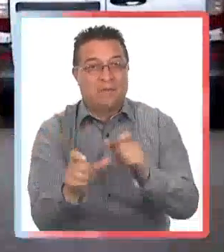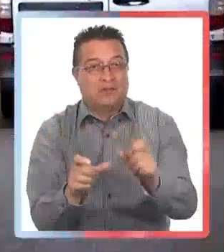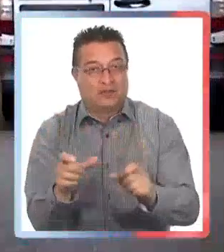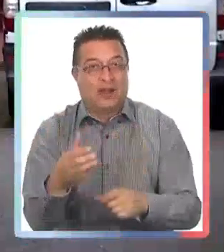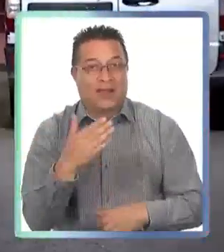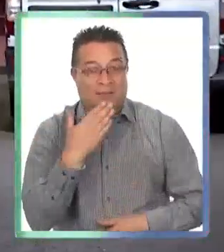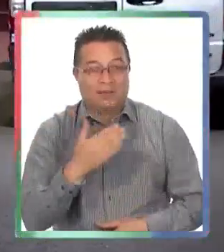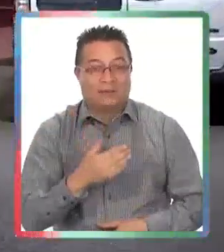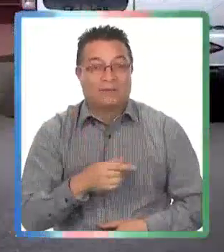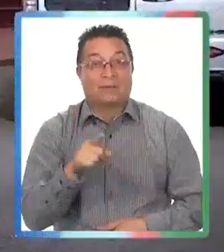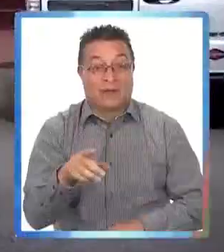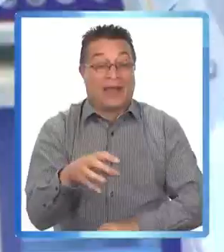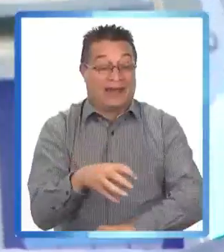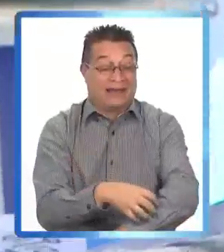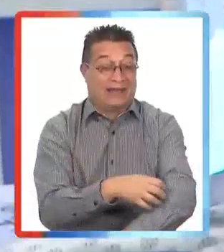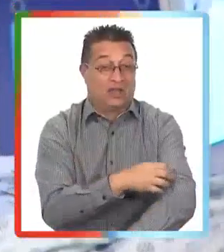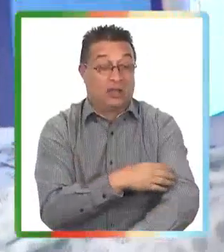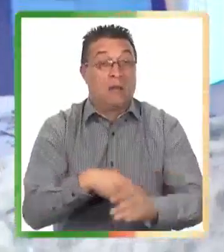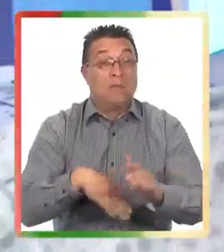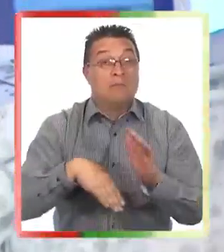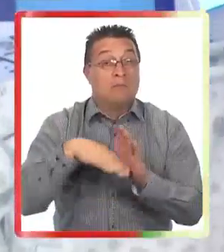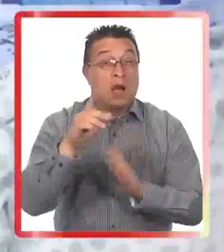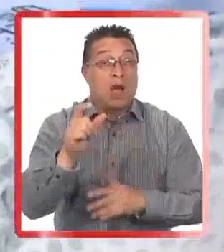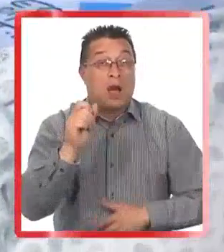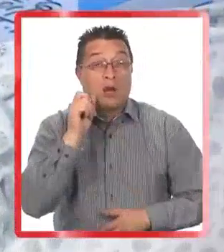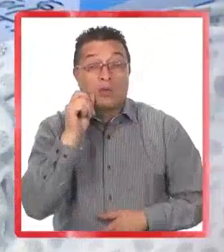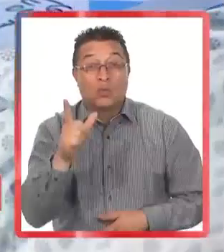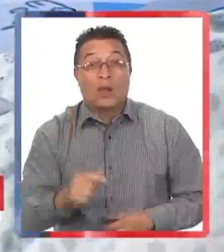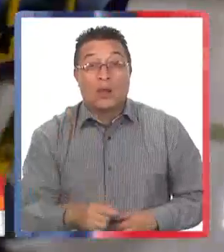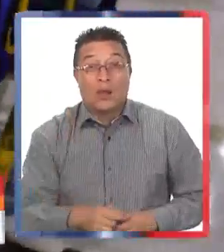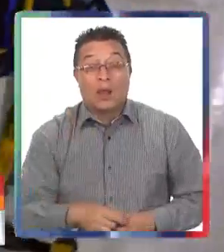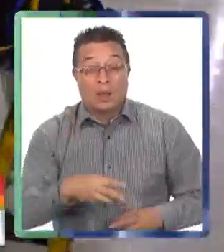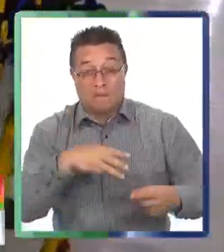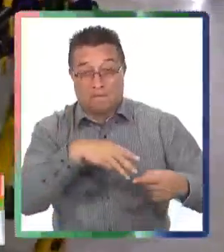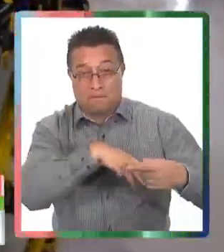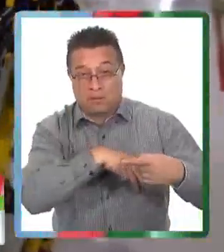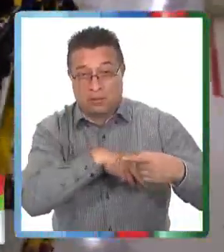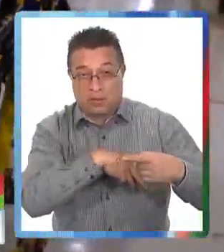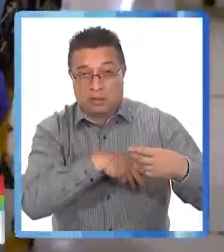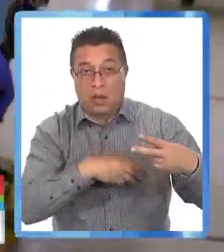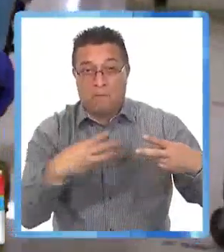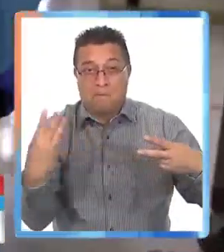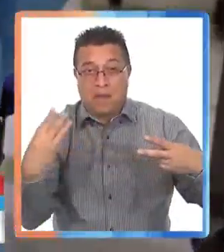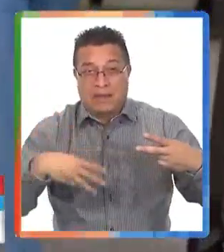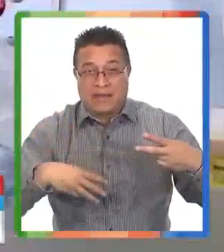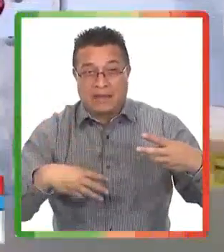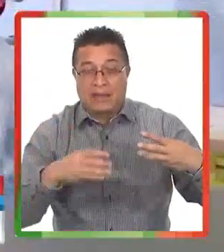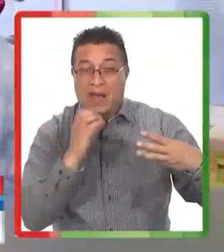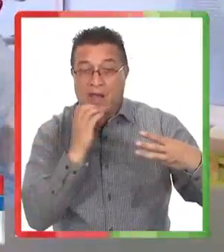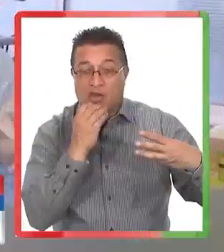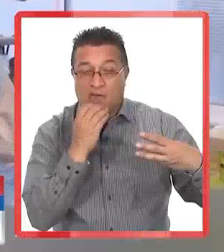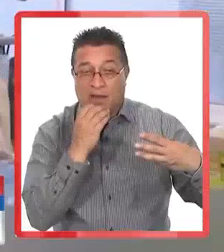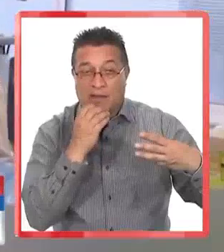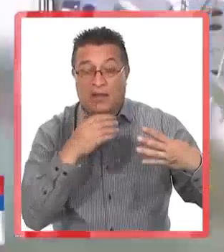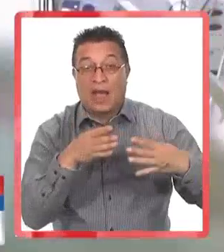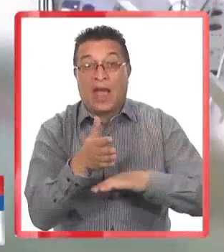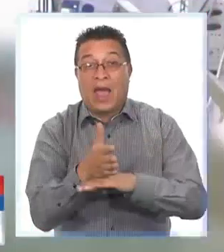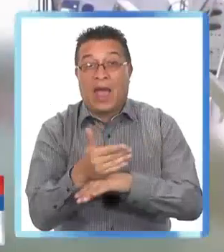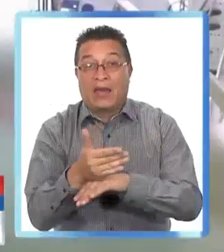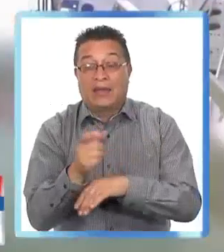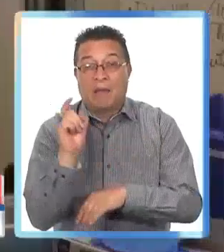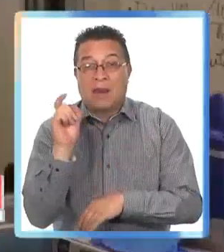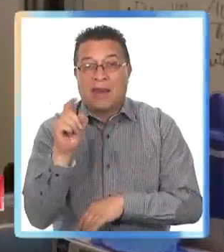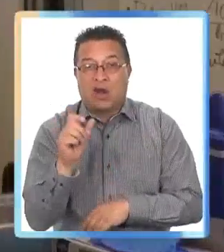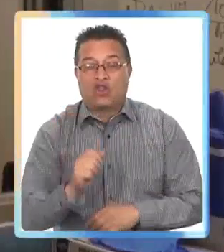personas. ¿Cuáles fueron las regiones más impactadas por esta pandemia? La metropolitana, Magallanes, Antofagasta y Arica